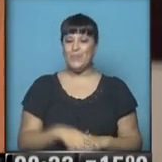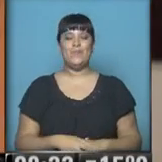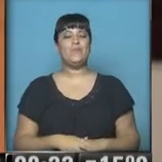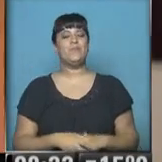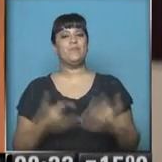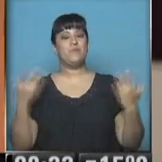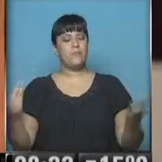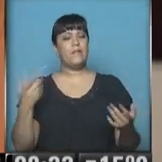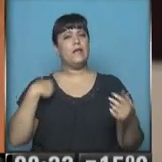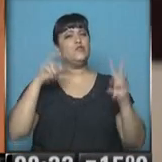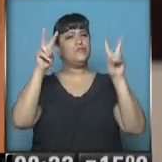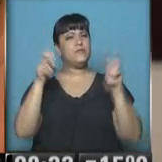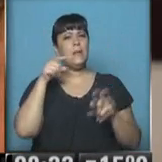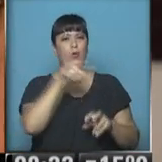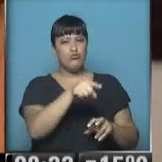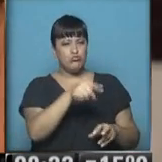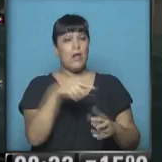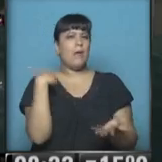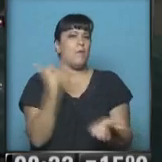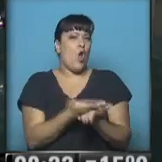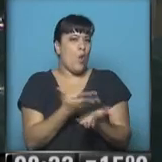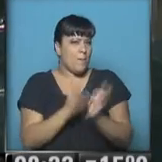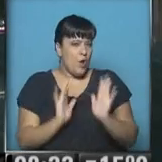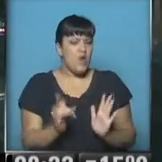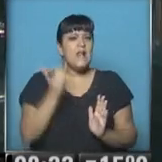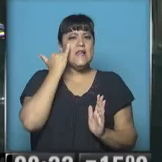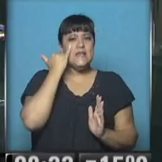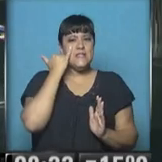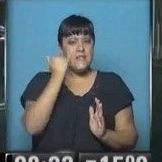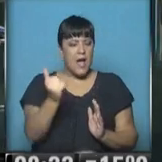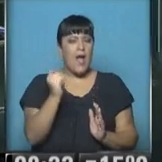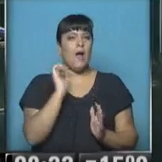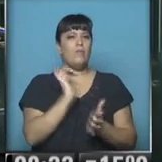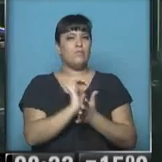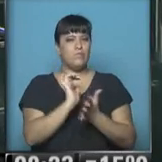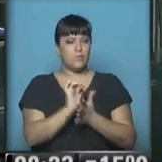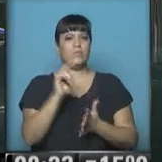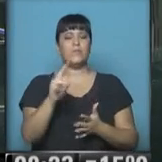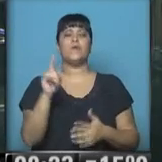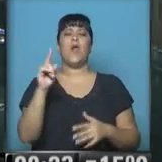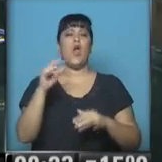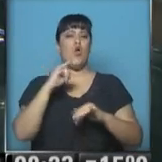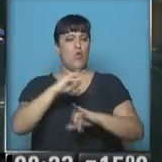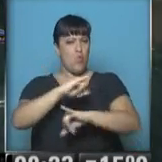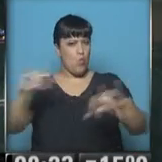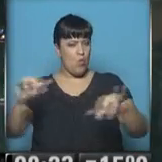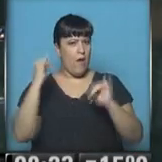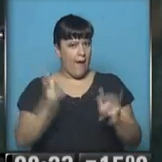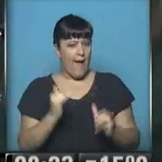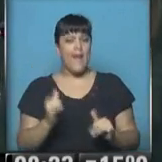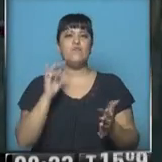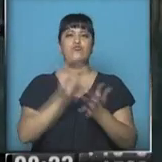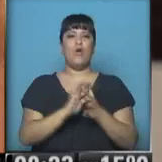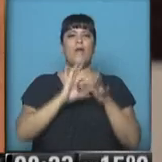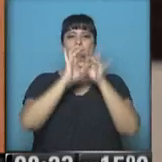un tema que usted propone que ya está haciendo tiene sus repercusiones eh tiene que ver con el